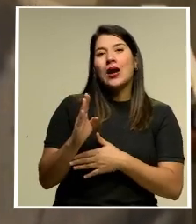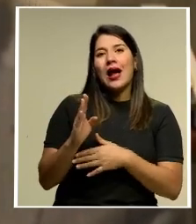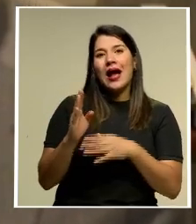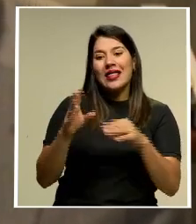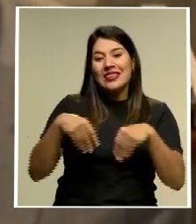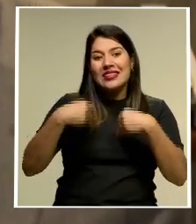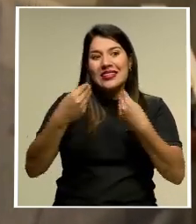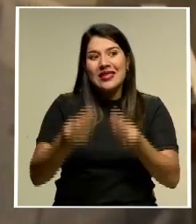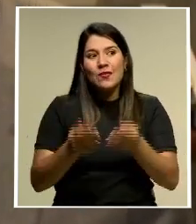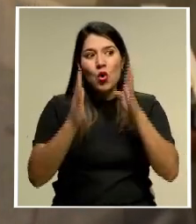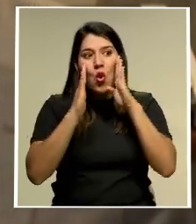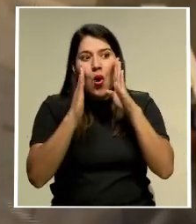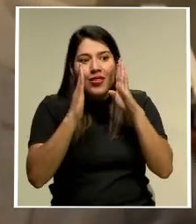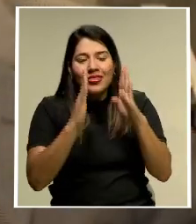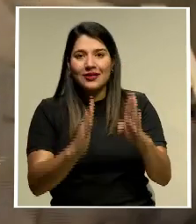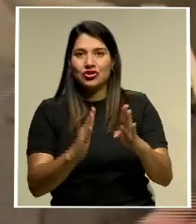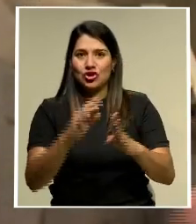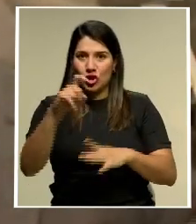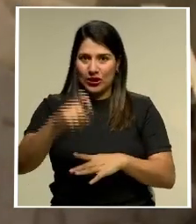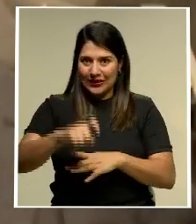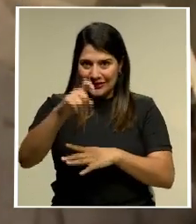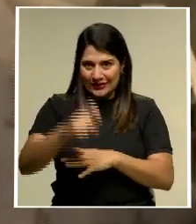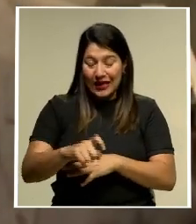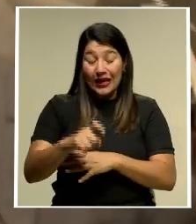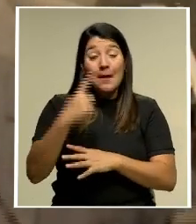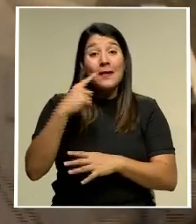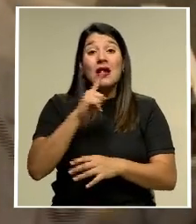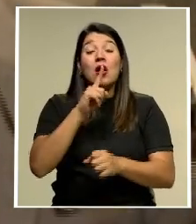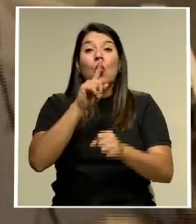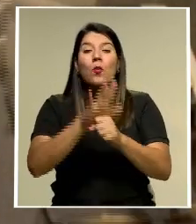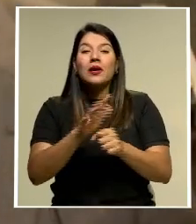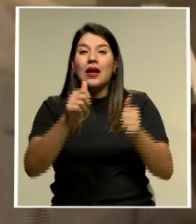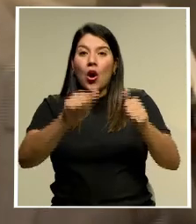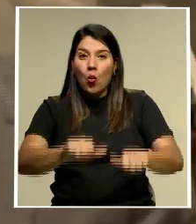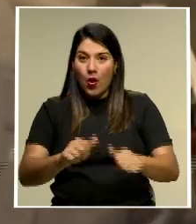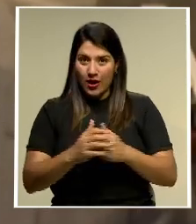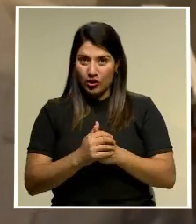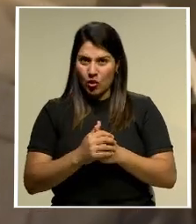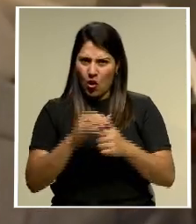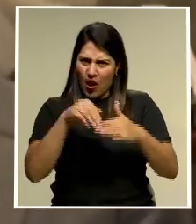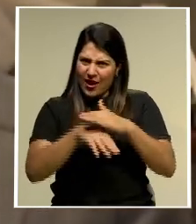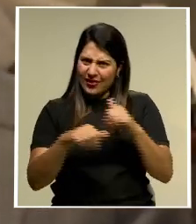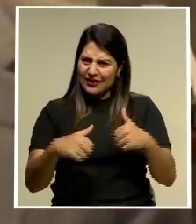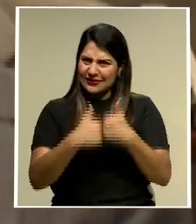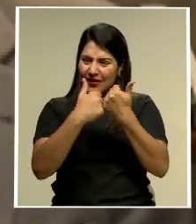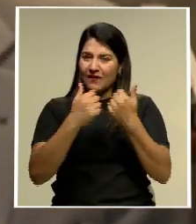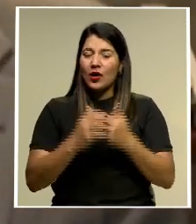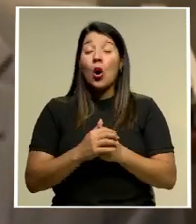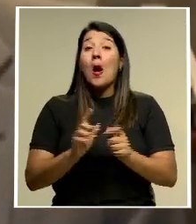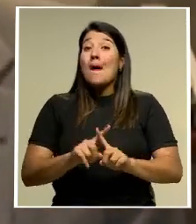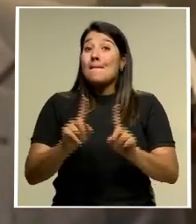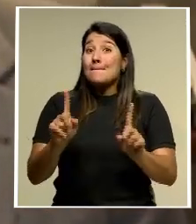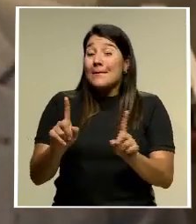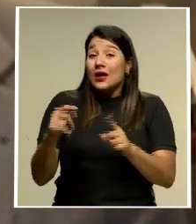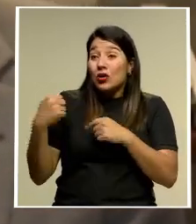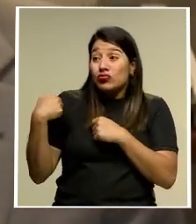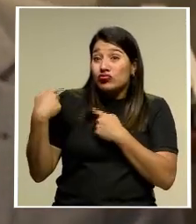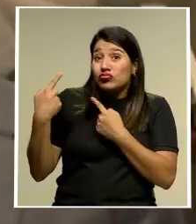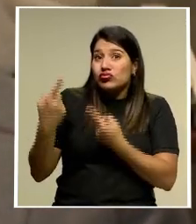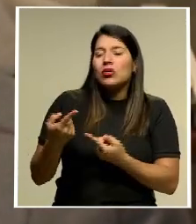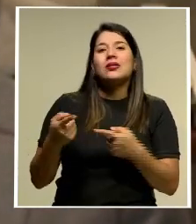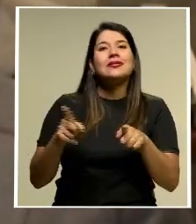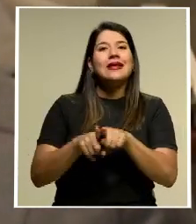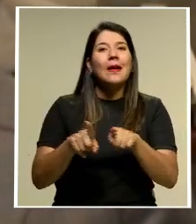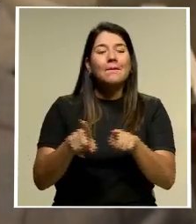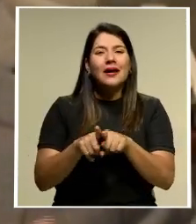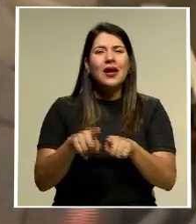que era necesaria para la integración, para esas acciones en aquellos desafíos que son compartidos, pero en los últimos tiempos, además,